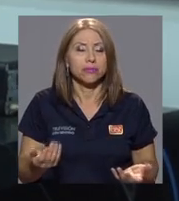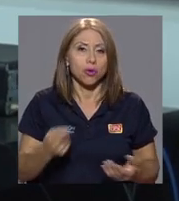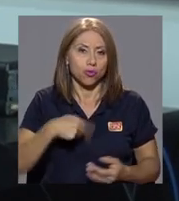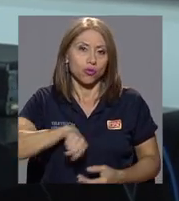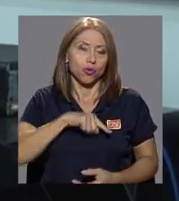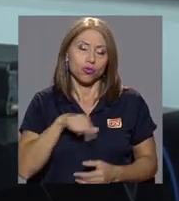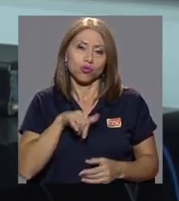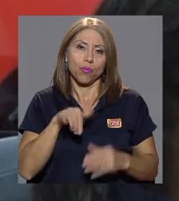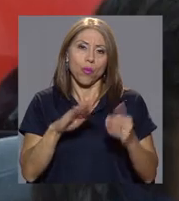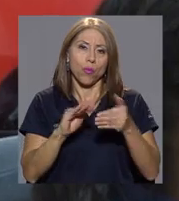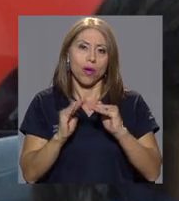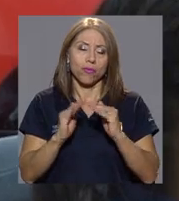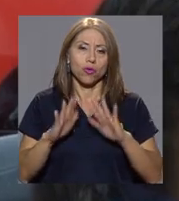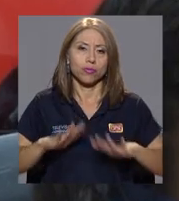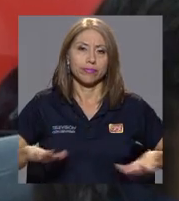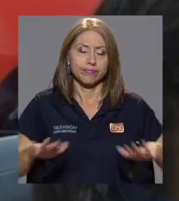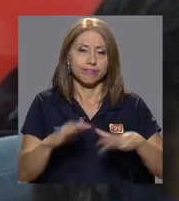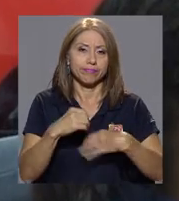parte de nosotros como pueblo.